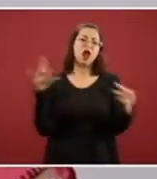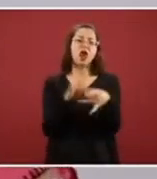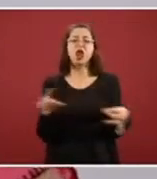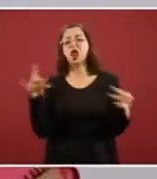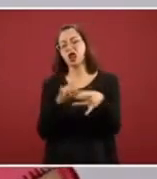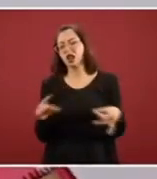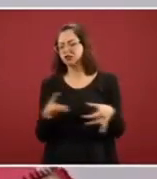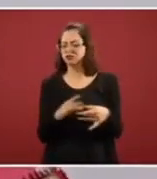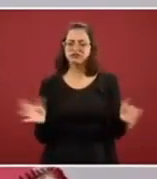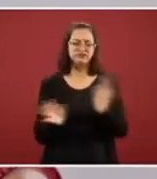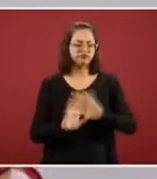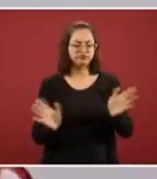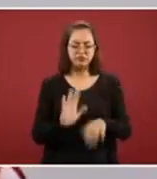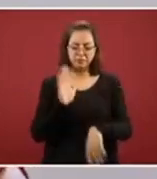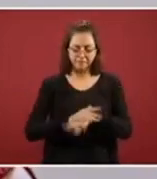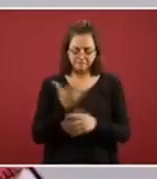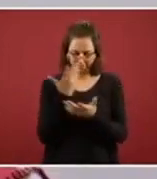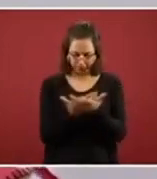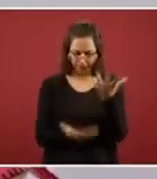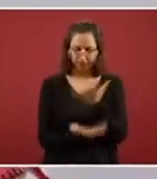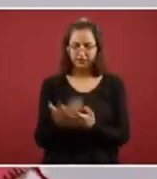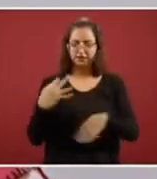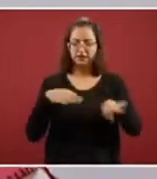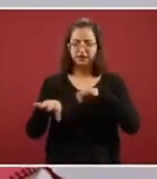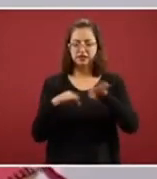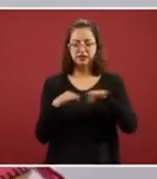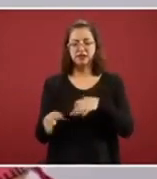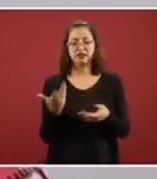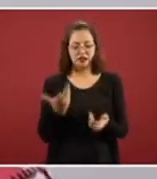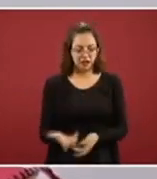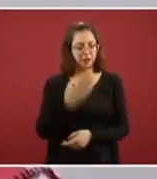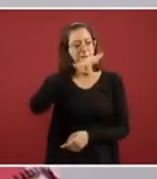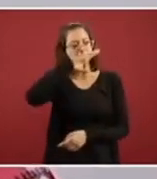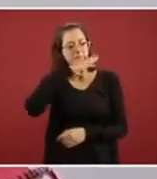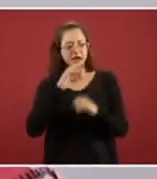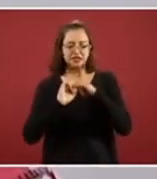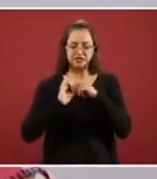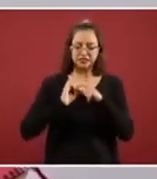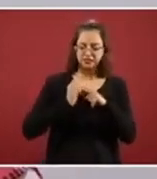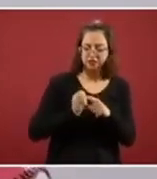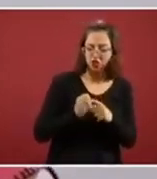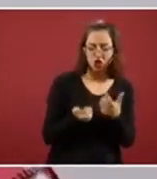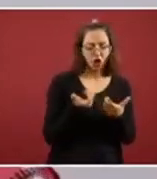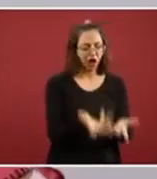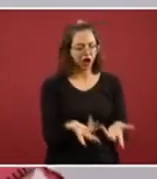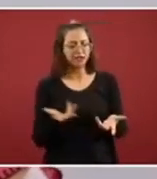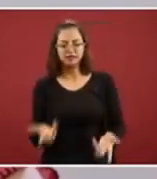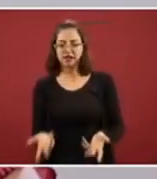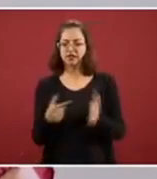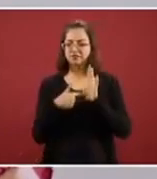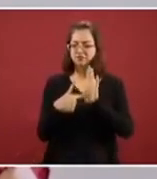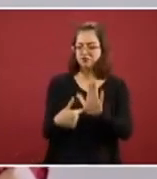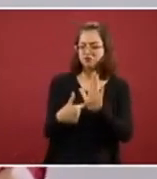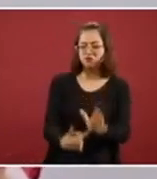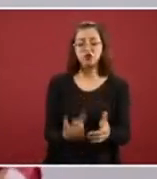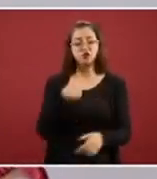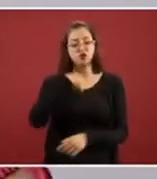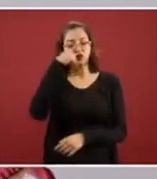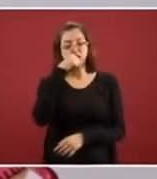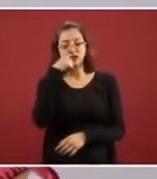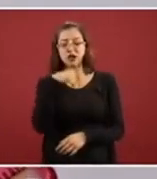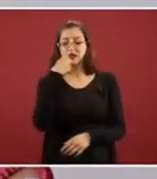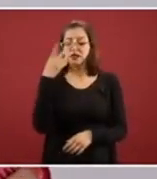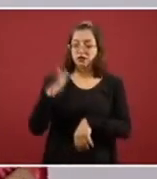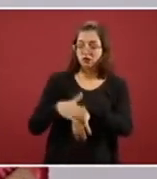hablar es mi trabajo. Mira cómo sacó bien bonito, tiene harto maíz o tiene harto frijol. Para mí, eso yo le digo a la enfermera. Digo,